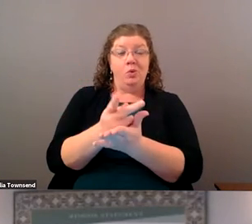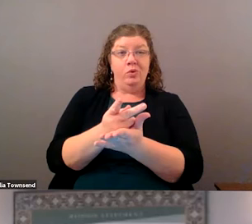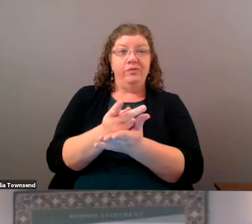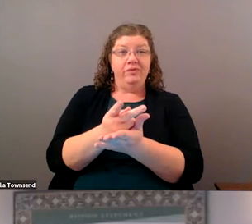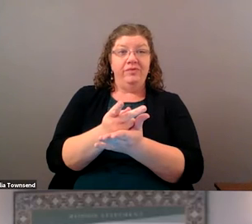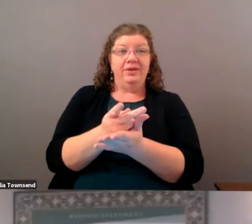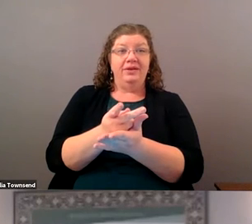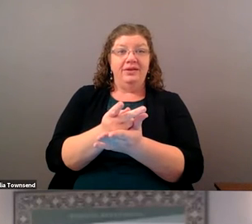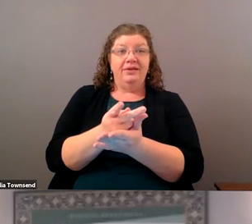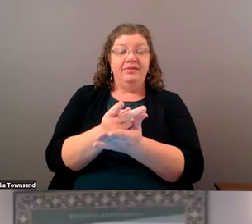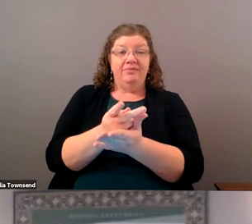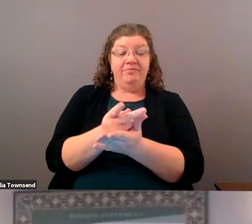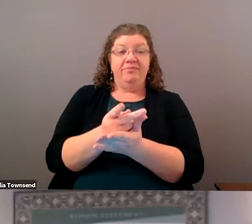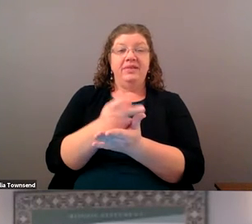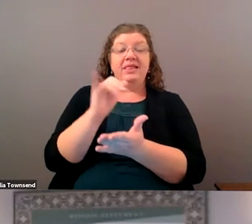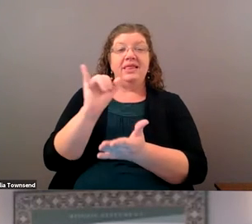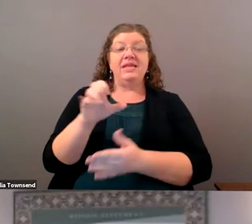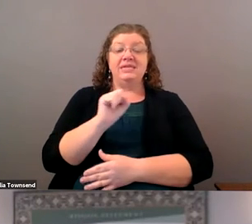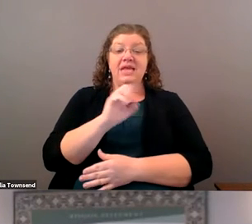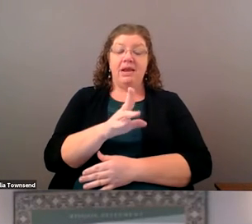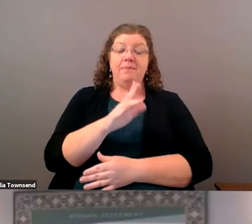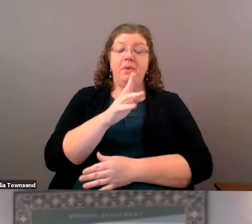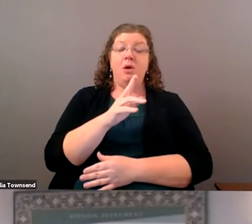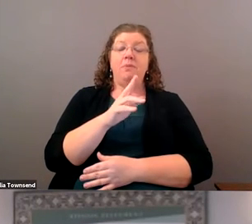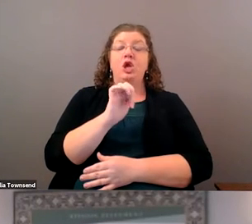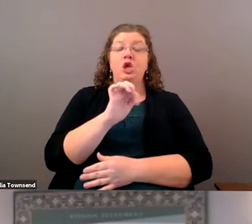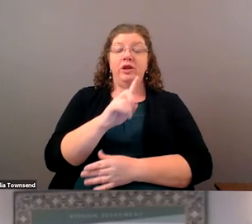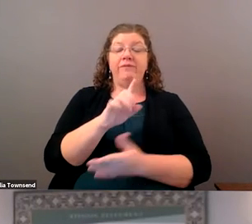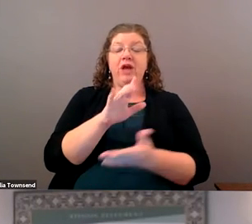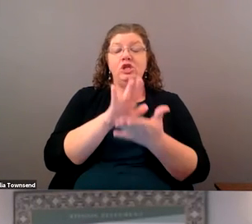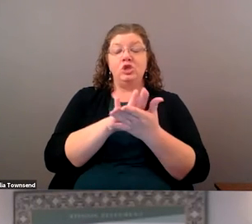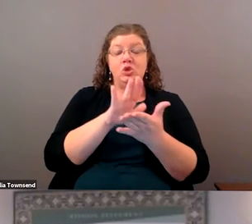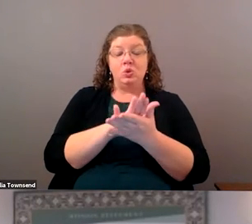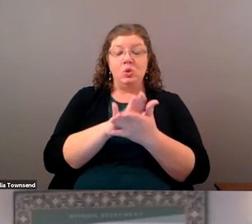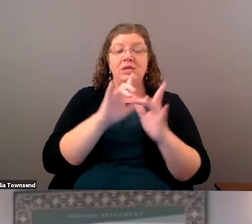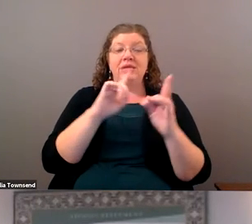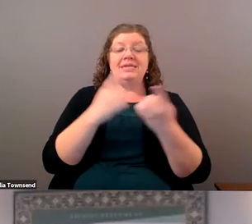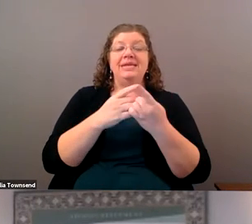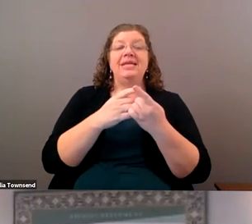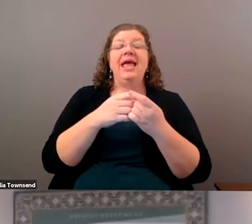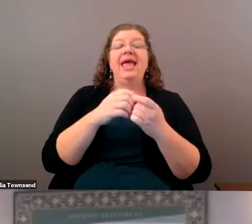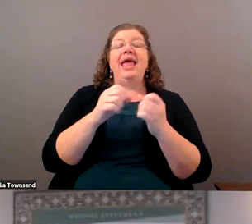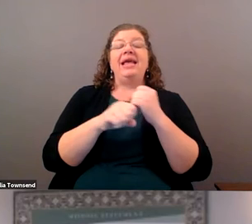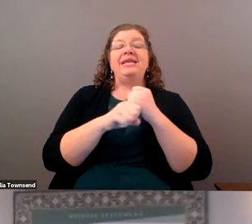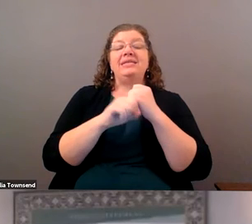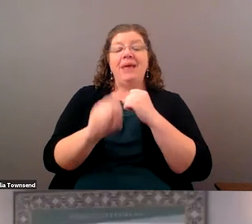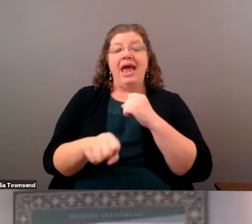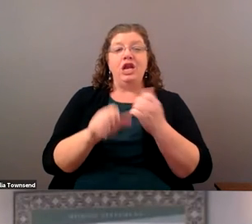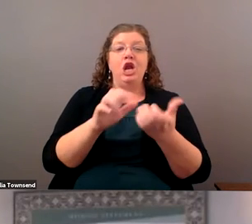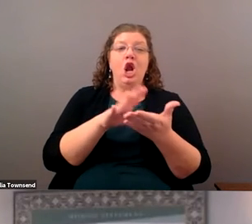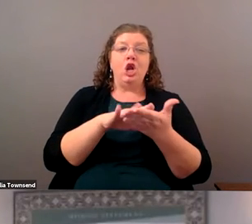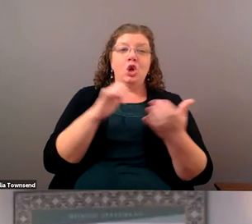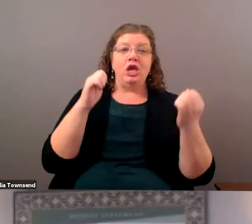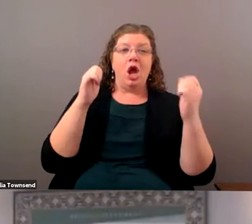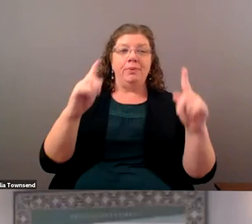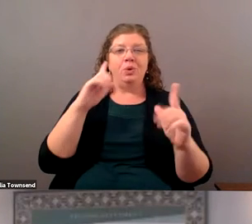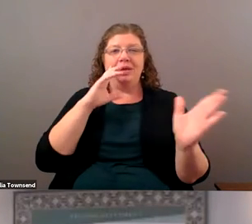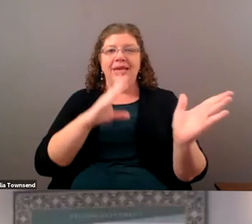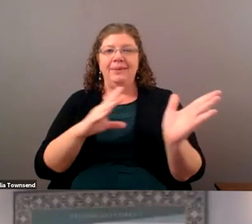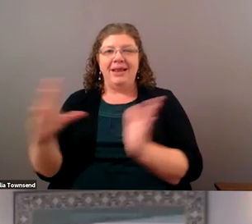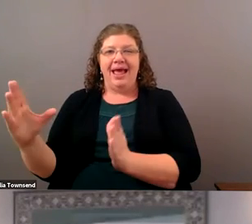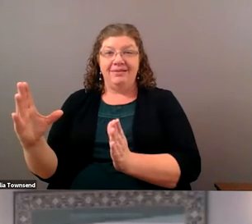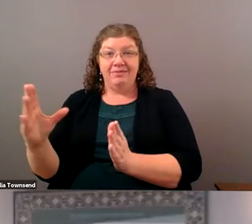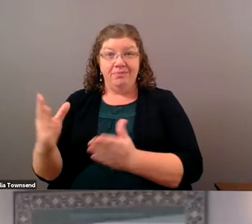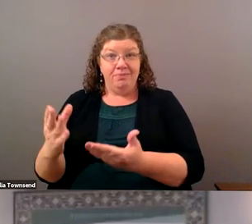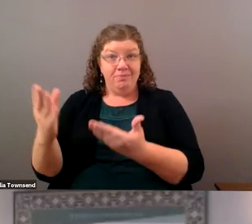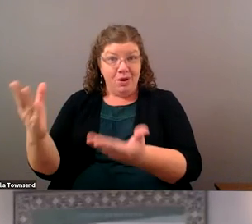asunto, la aprobación del plan sobre la oportunidad de aprendizaje ampliado del Distrito Escolar Unificado de Santa Bárbara. Una moción. Gracias, señora